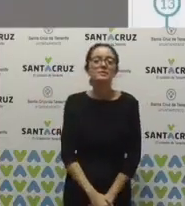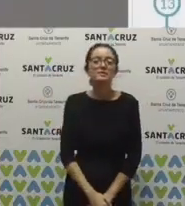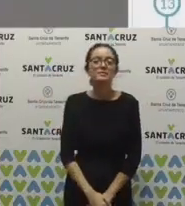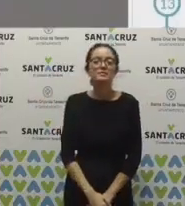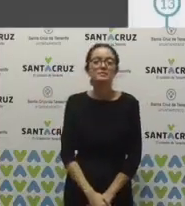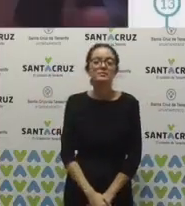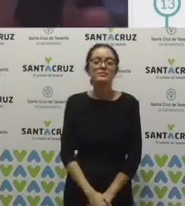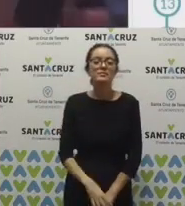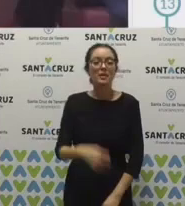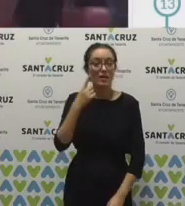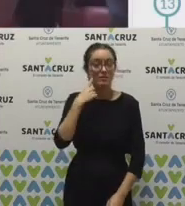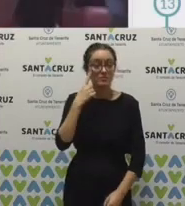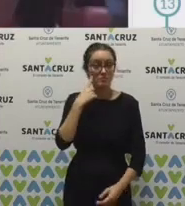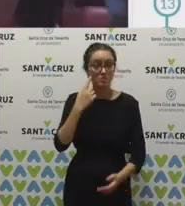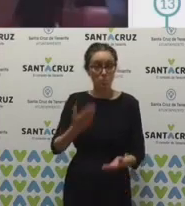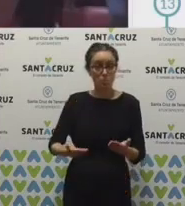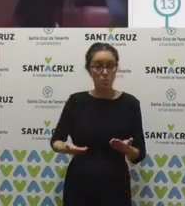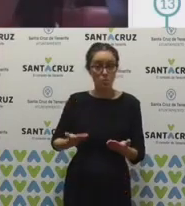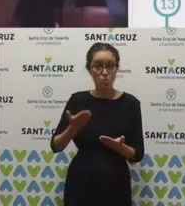esta emoción